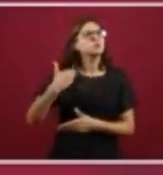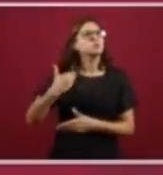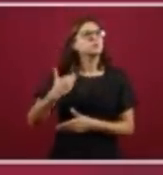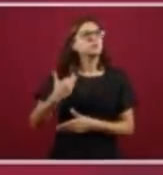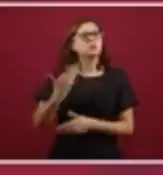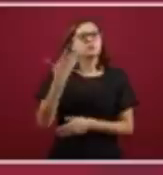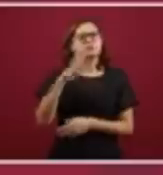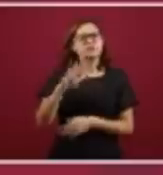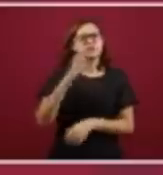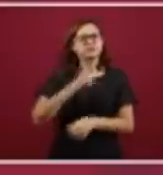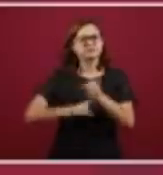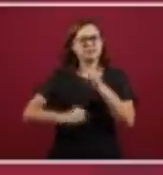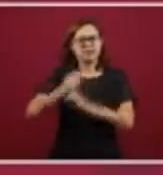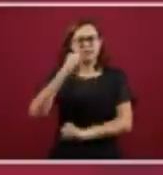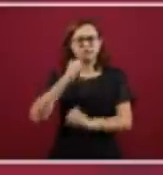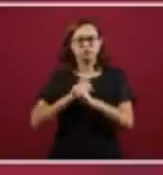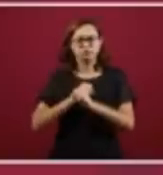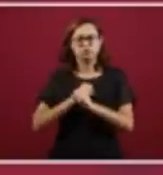10 años,